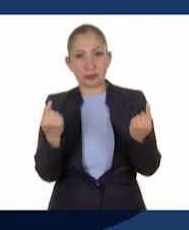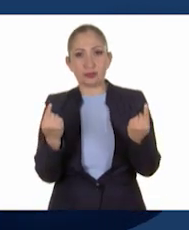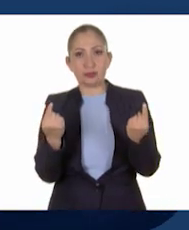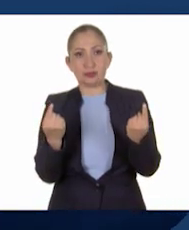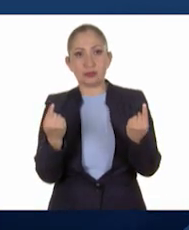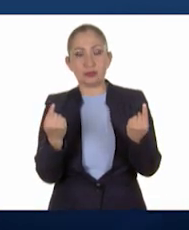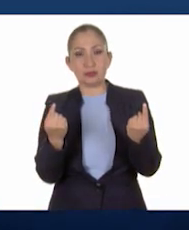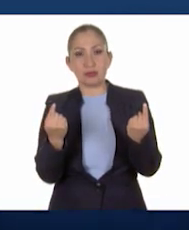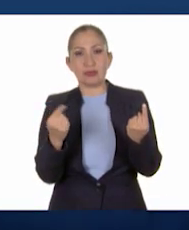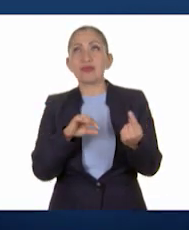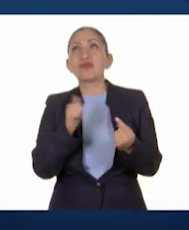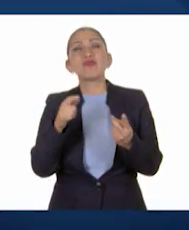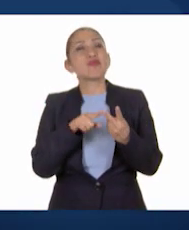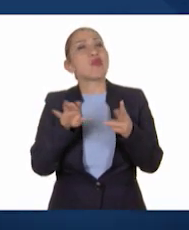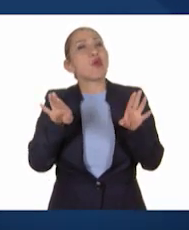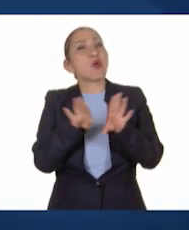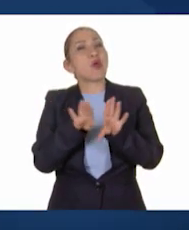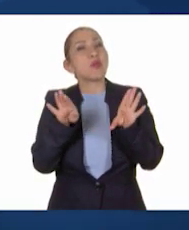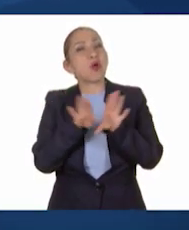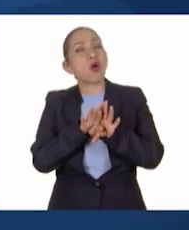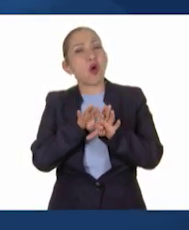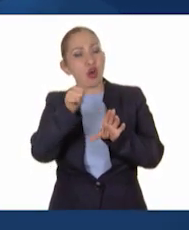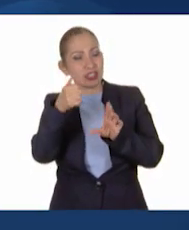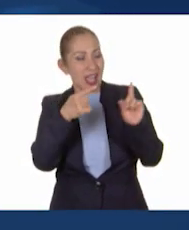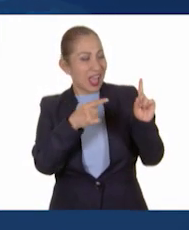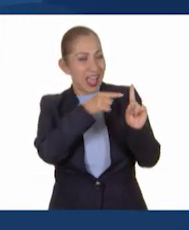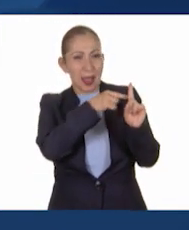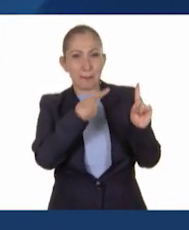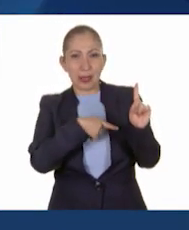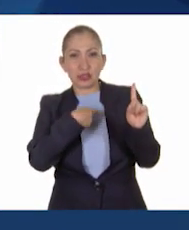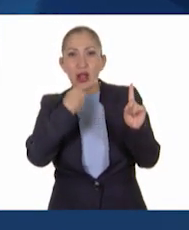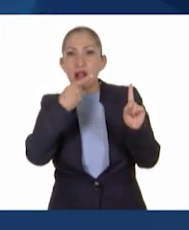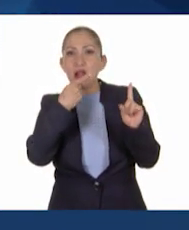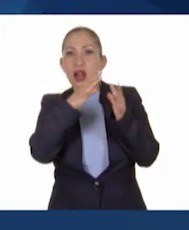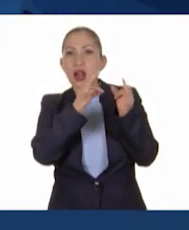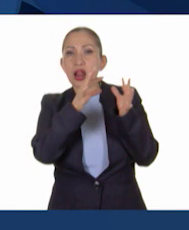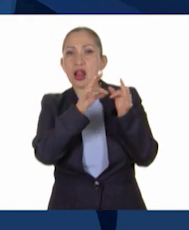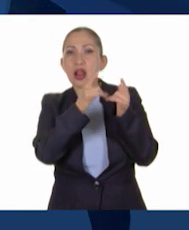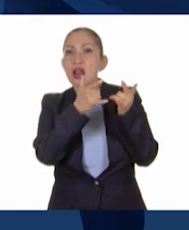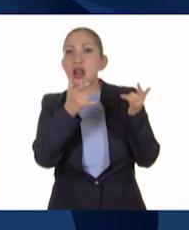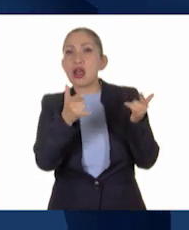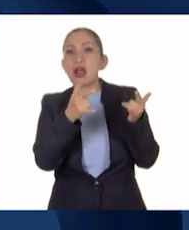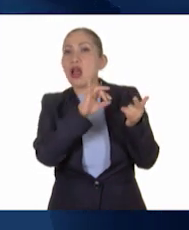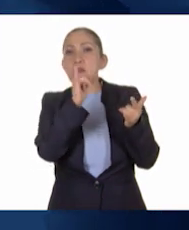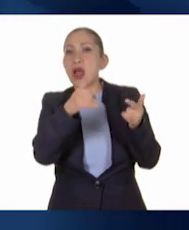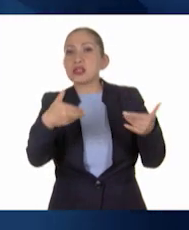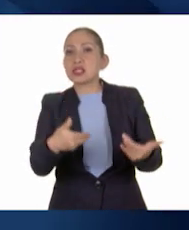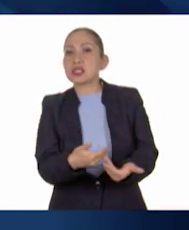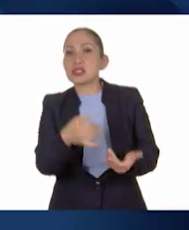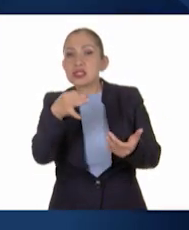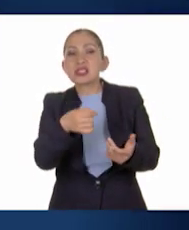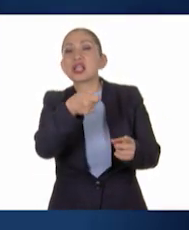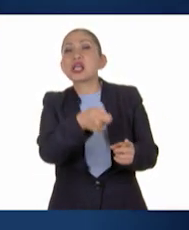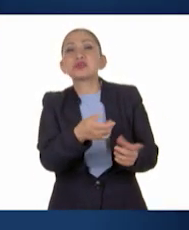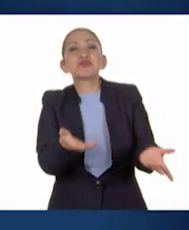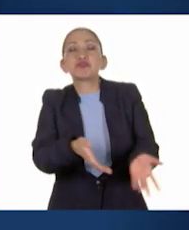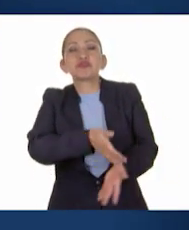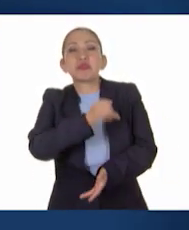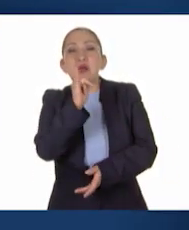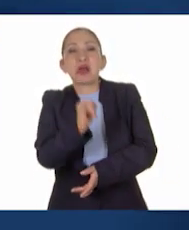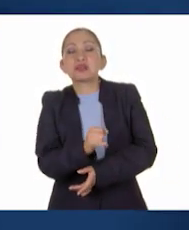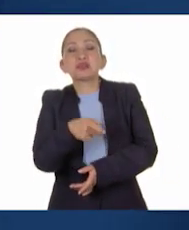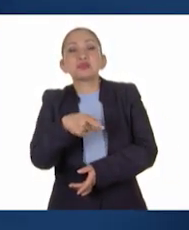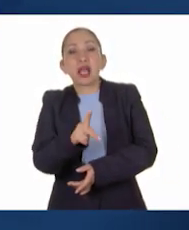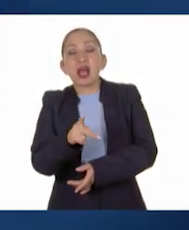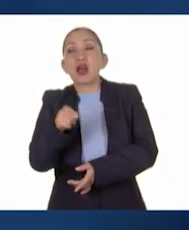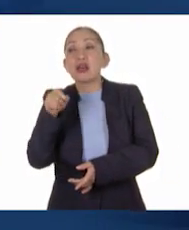Y también, por ejemplo, cómo descubrimos que el otro personaje es el narrador, quien nunca es presentado abierta y explícitamente. Sin